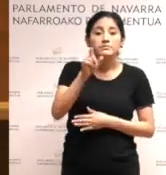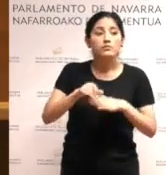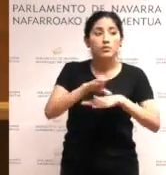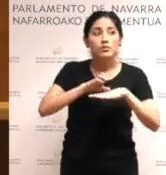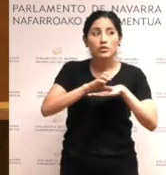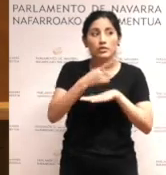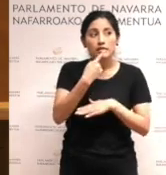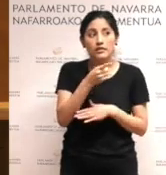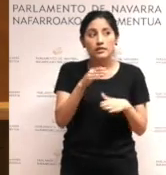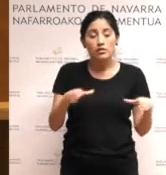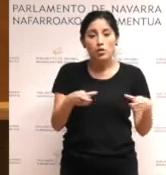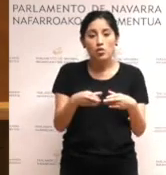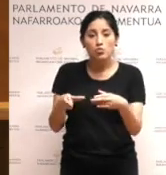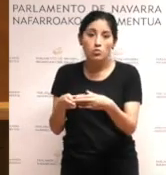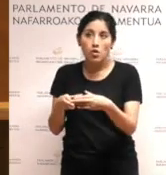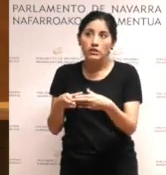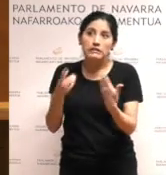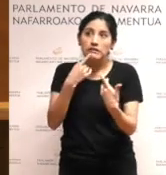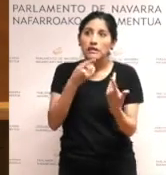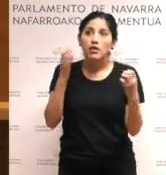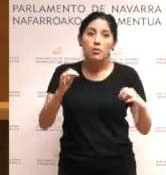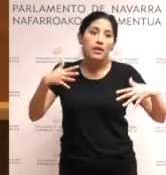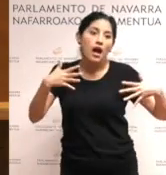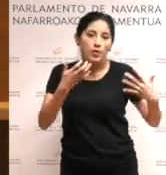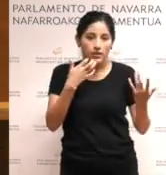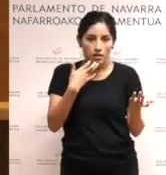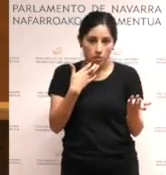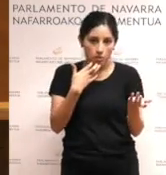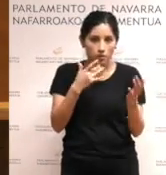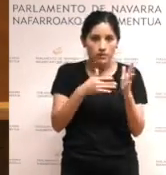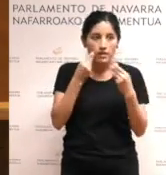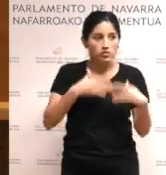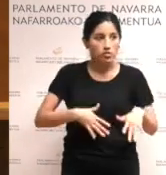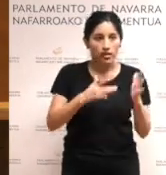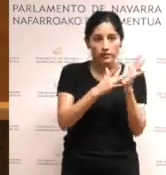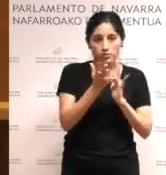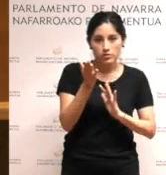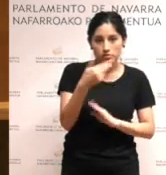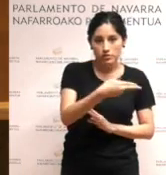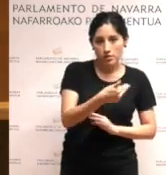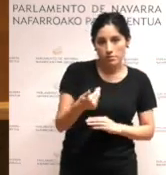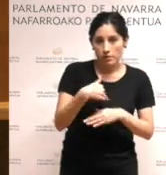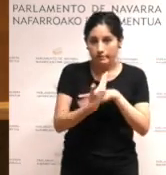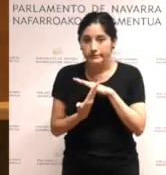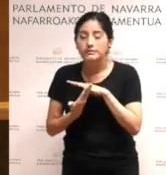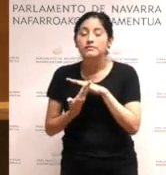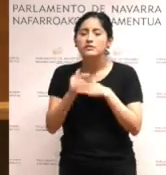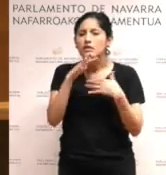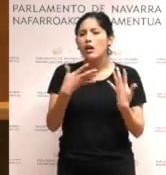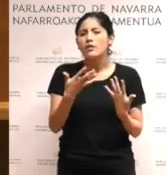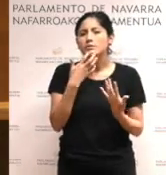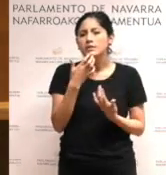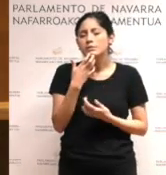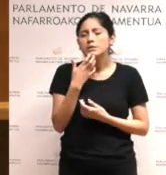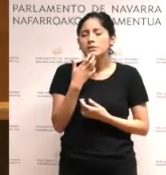grupos, señorías, no ha hecho el milagro de los panes y los peces, sino que se mantienen los grupos con menos alumnos. Y la prueba es que prácticamente